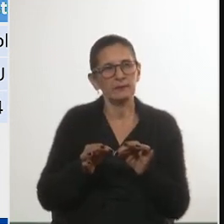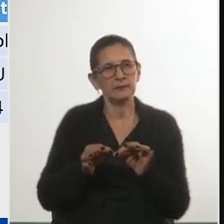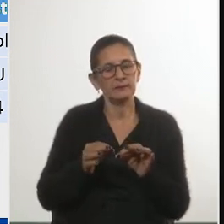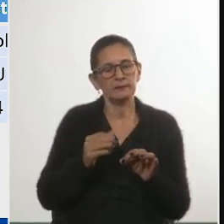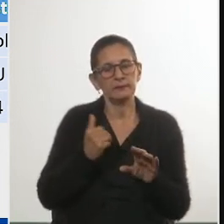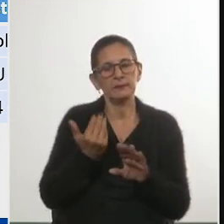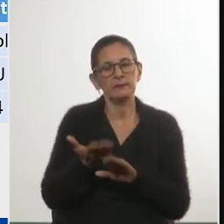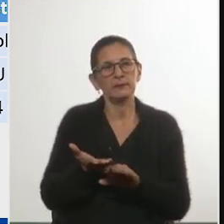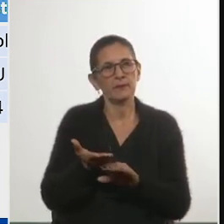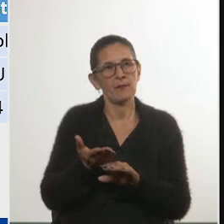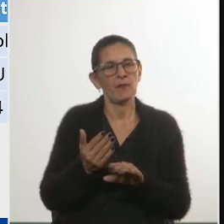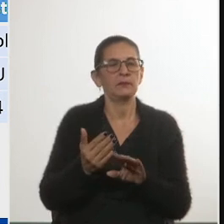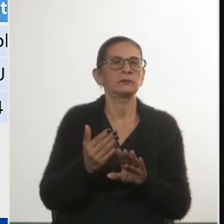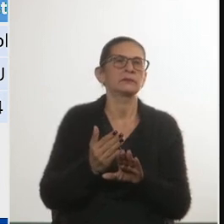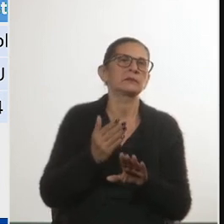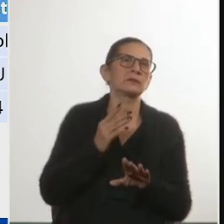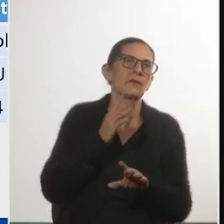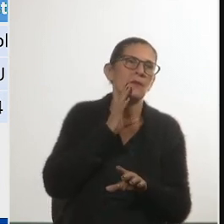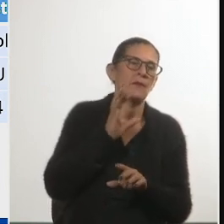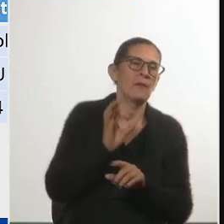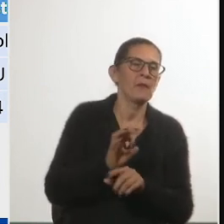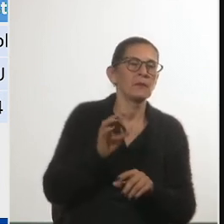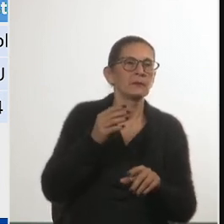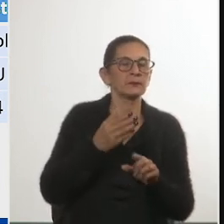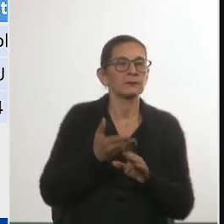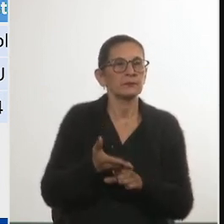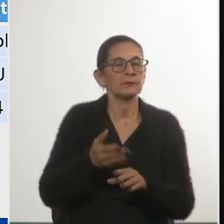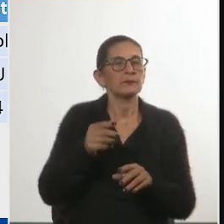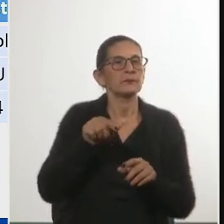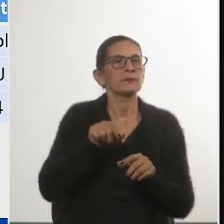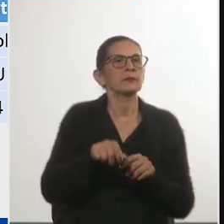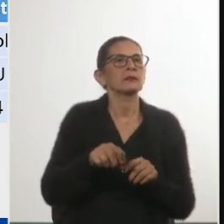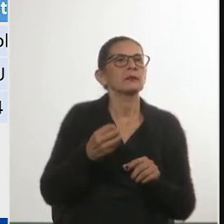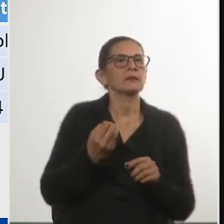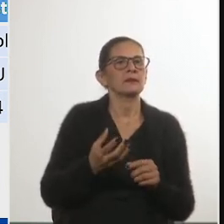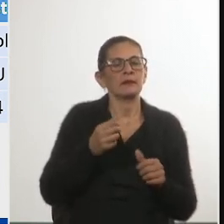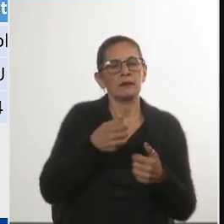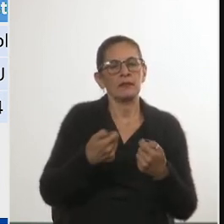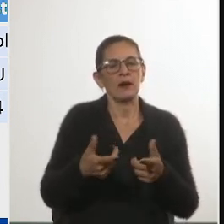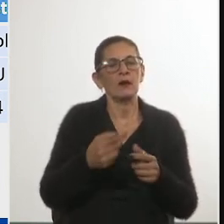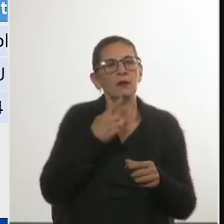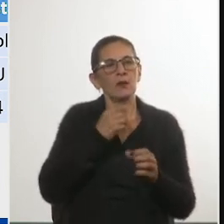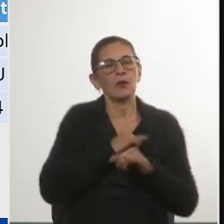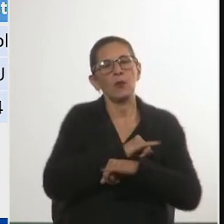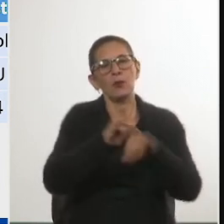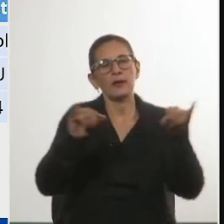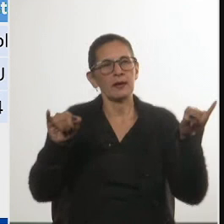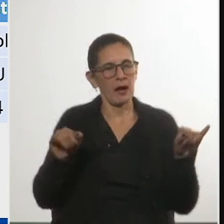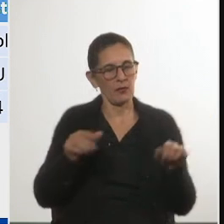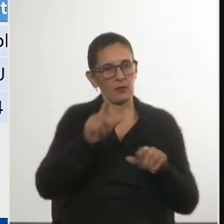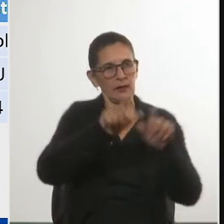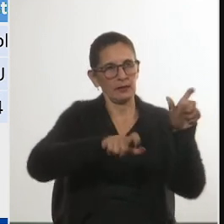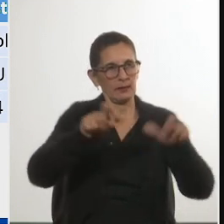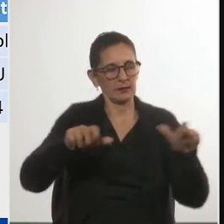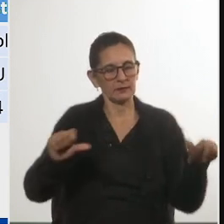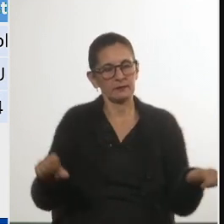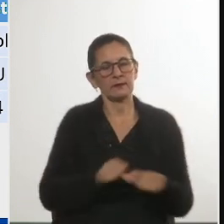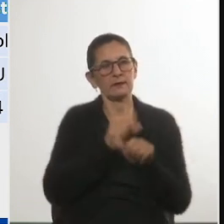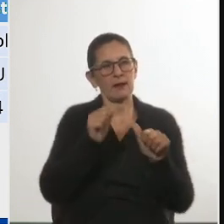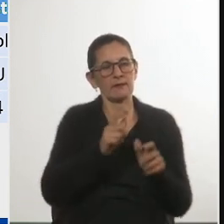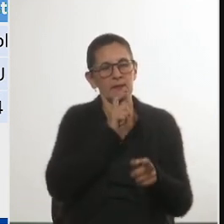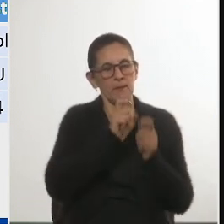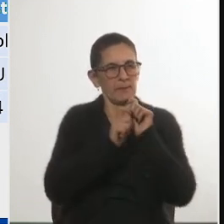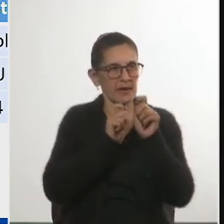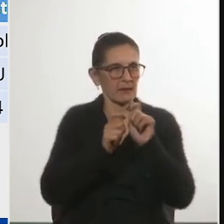se solicita la excepcionalidad, y se otorga la excepcionalidad, se emiten los comunicados a la población, se realiza la rueda de